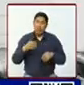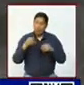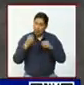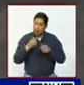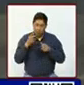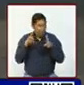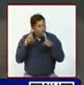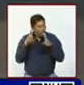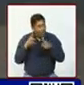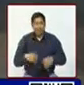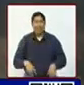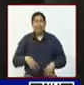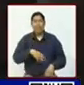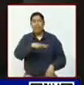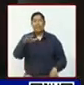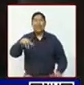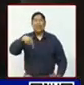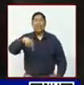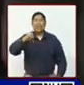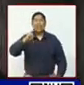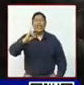de su vida.